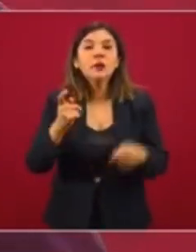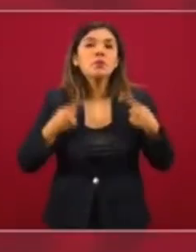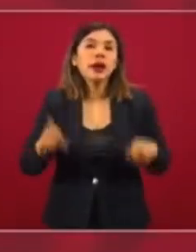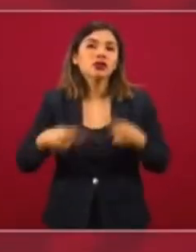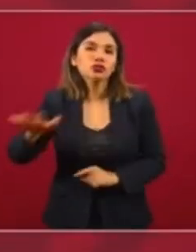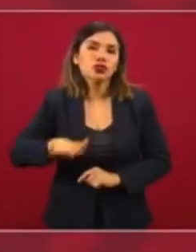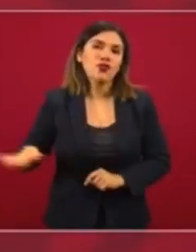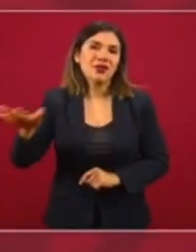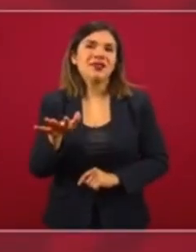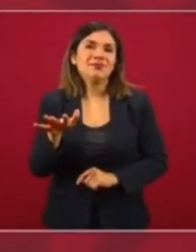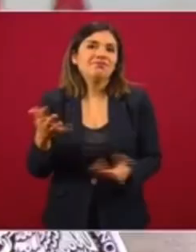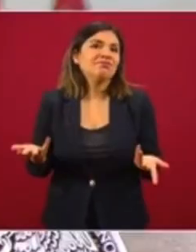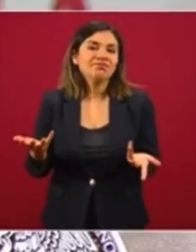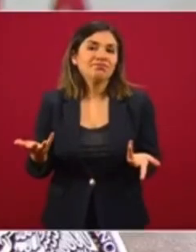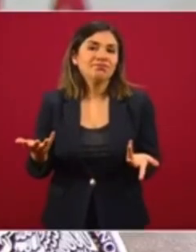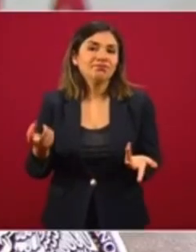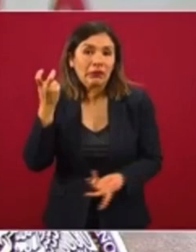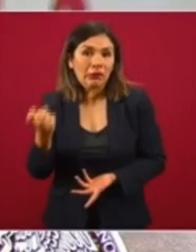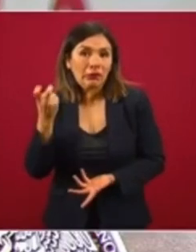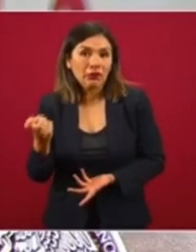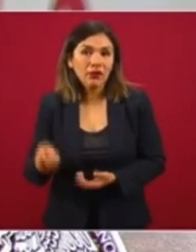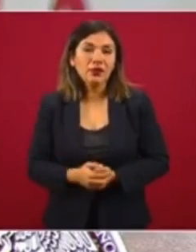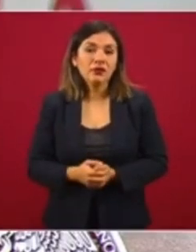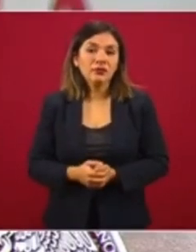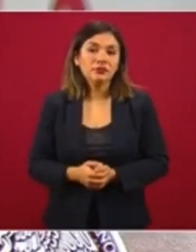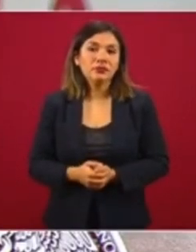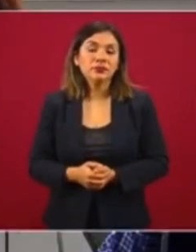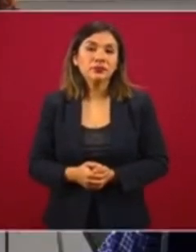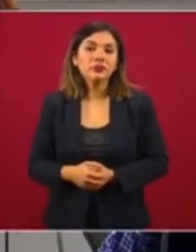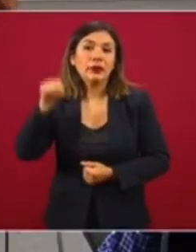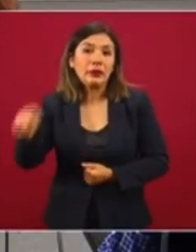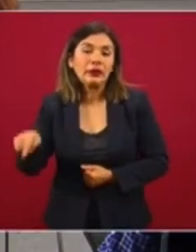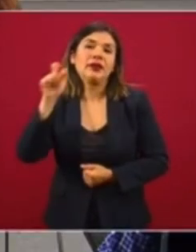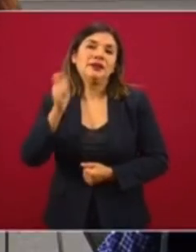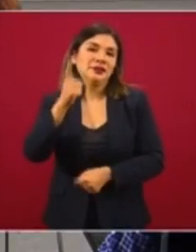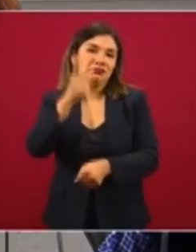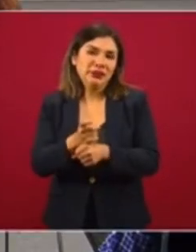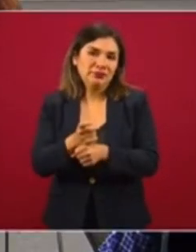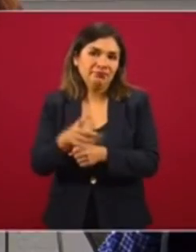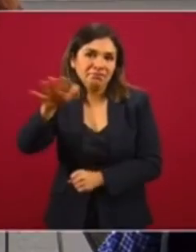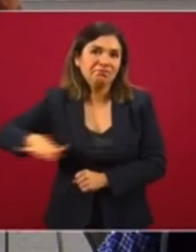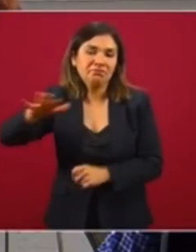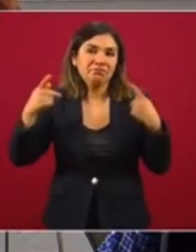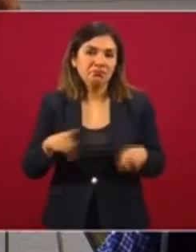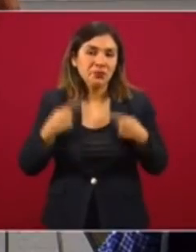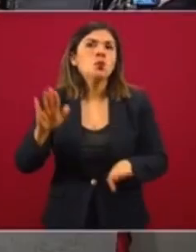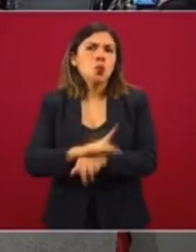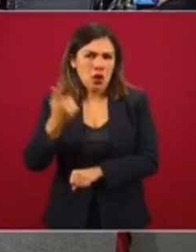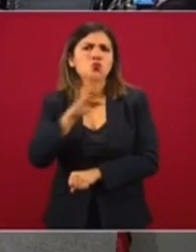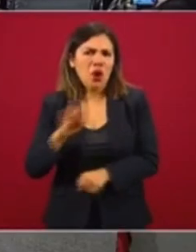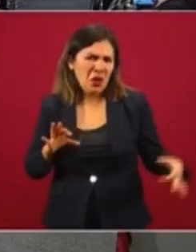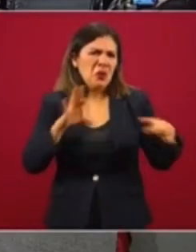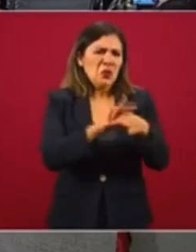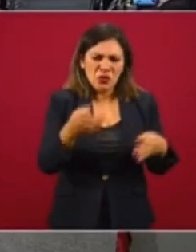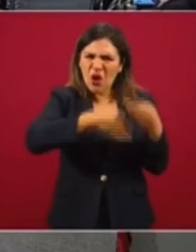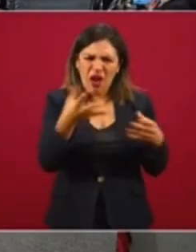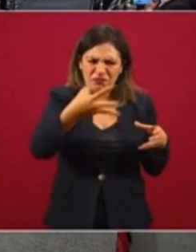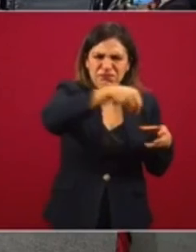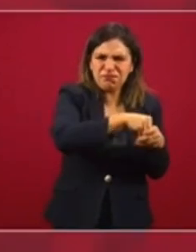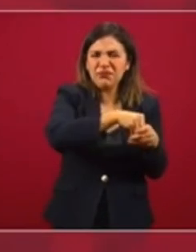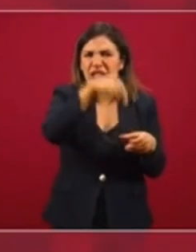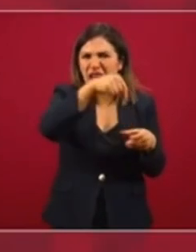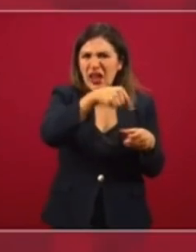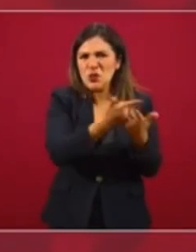gente, es el pueblo. Ahí es donde está el asunto. Porque pues se pueden unir todos,